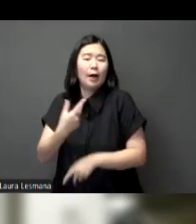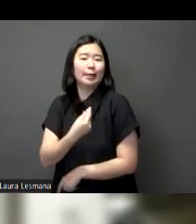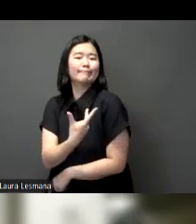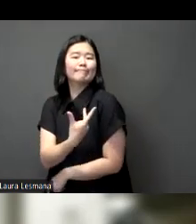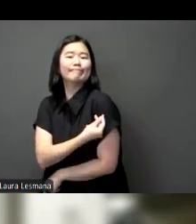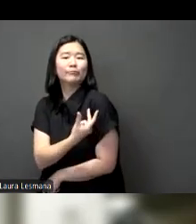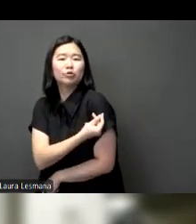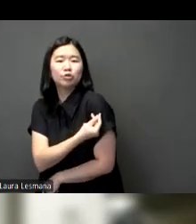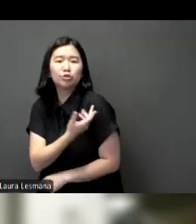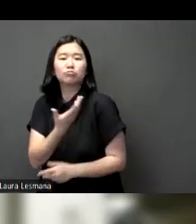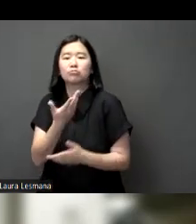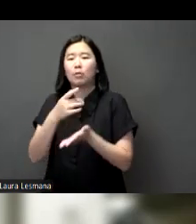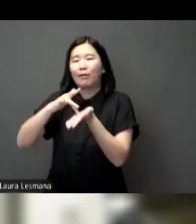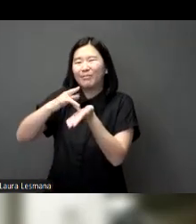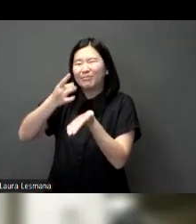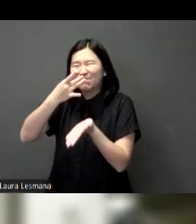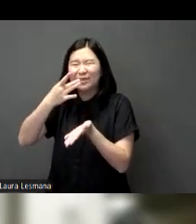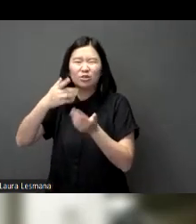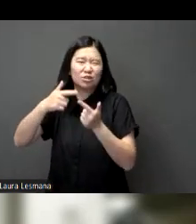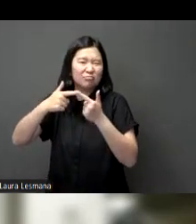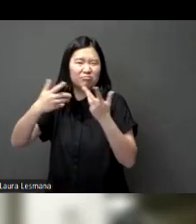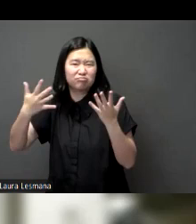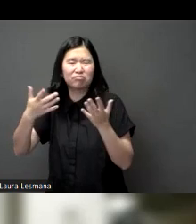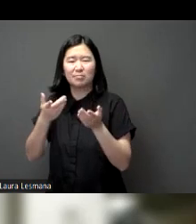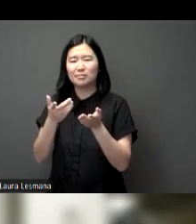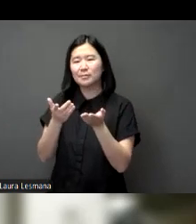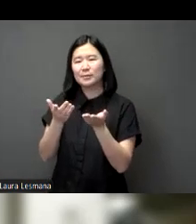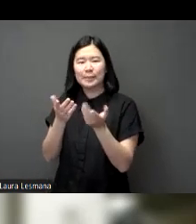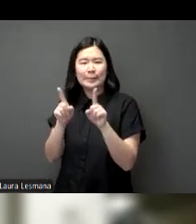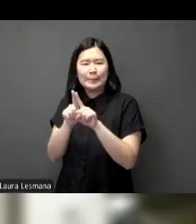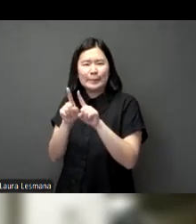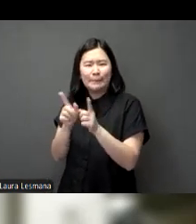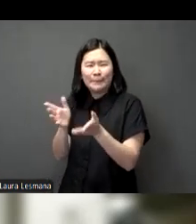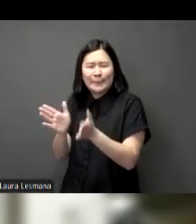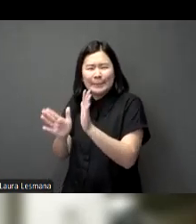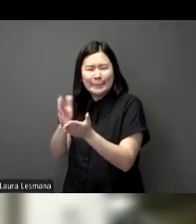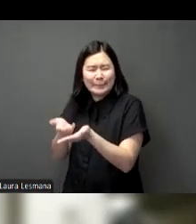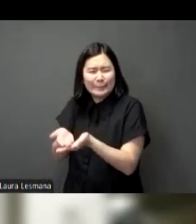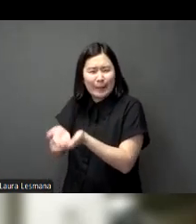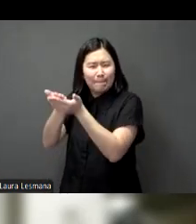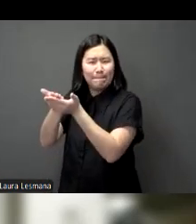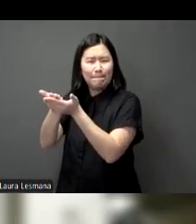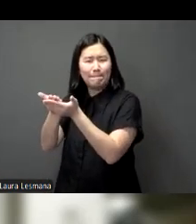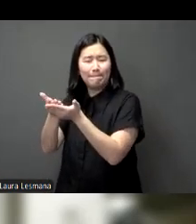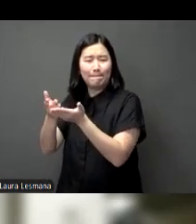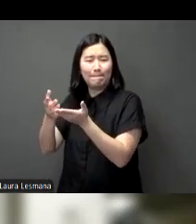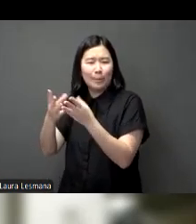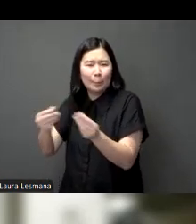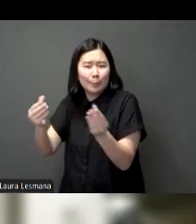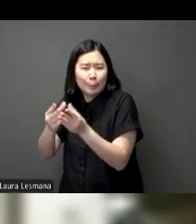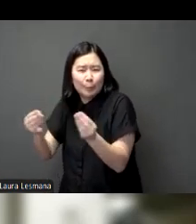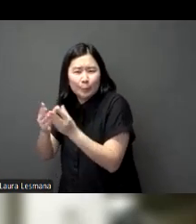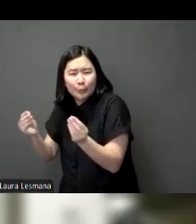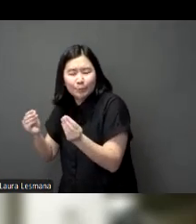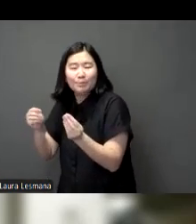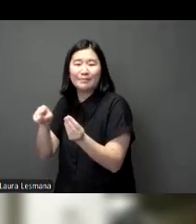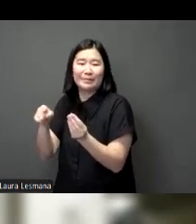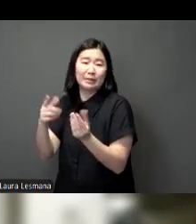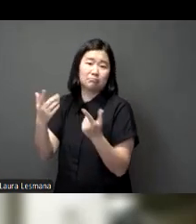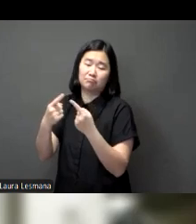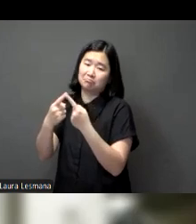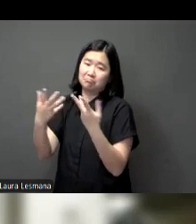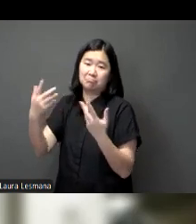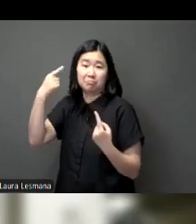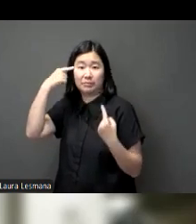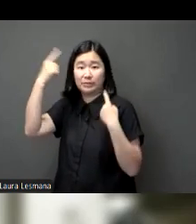cervicuterino. Y contarles solamente como rápidamente que en el año 1960 se inició un proyecto piloto